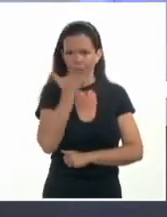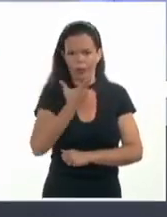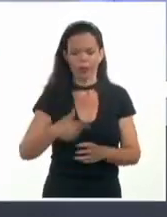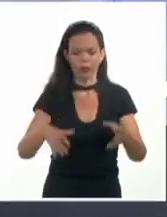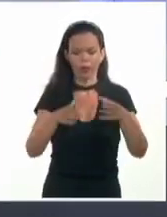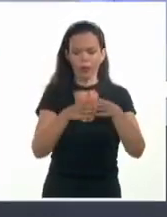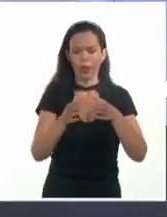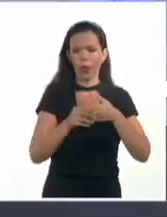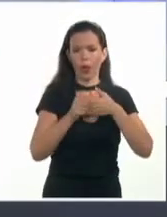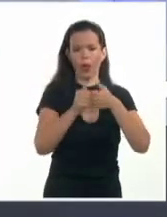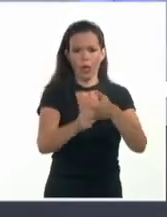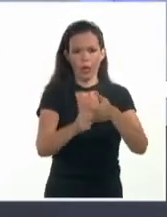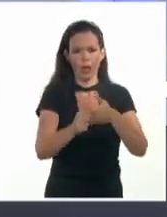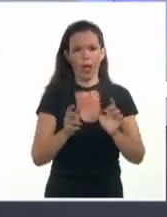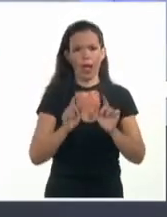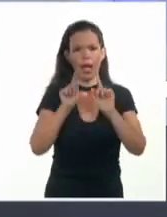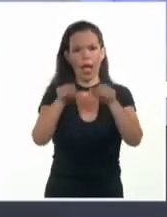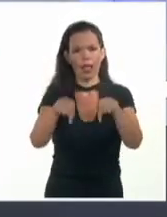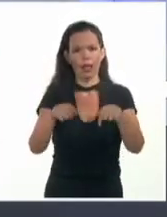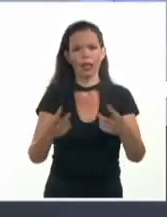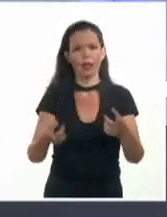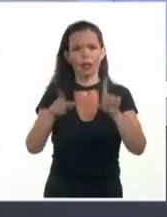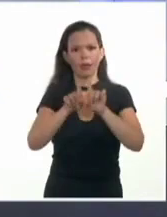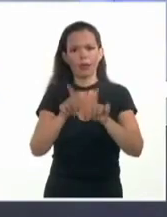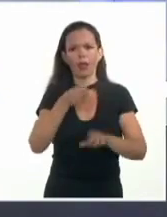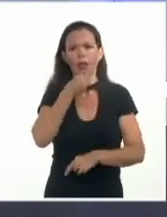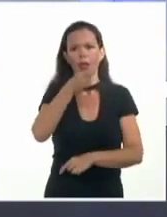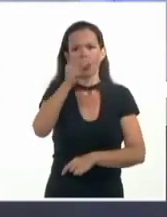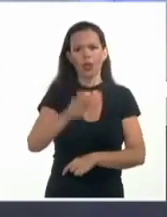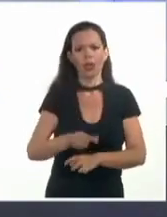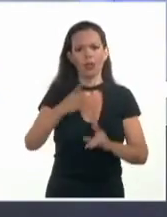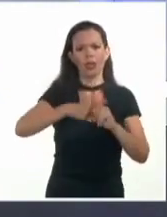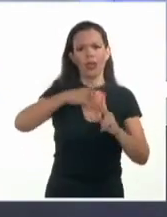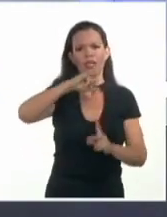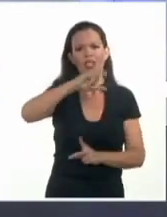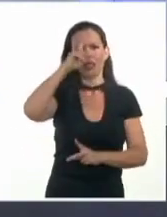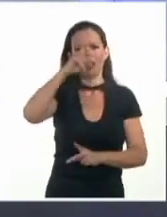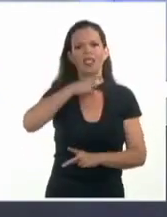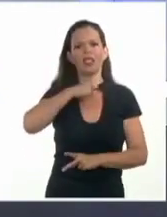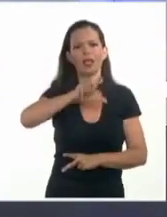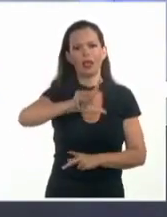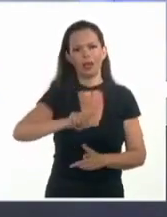que se encuentra al lado de Giselle Filiu Téllez. Giselle, adelante, buenas noches.